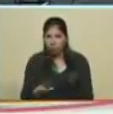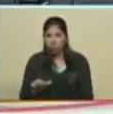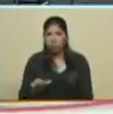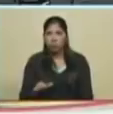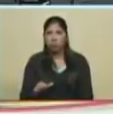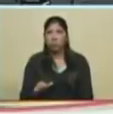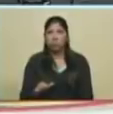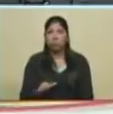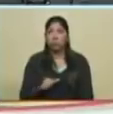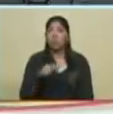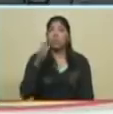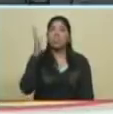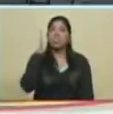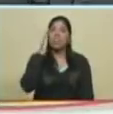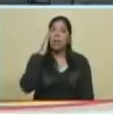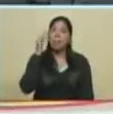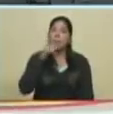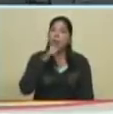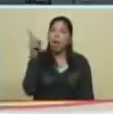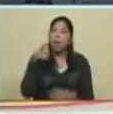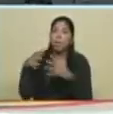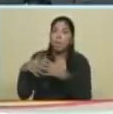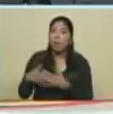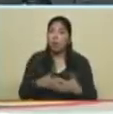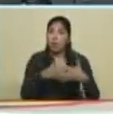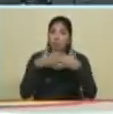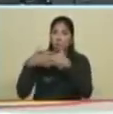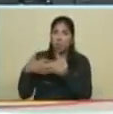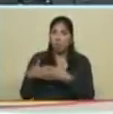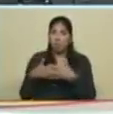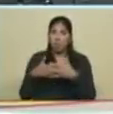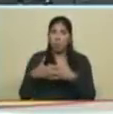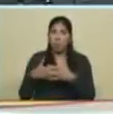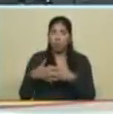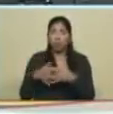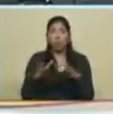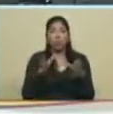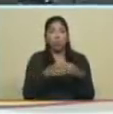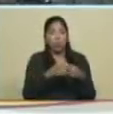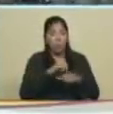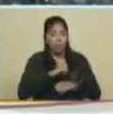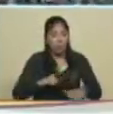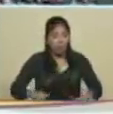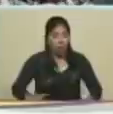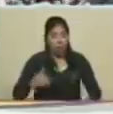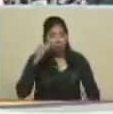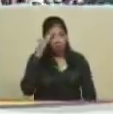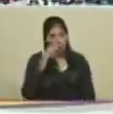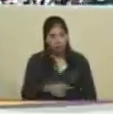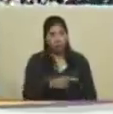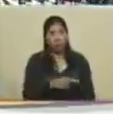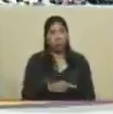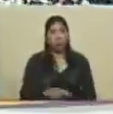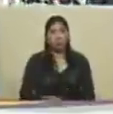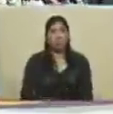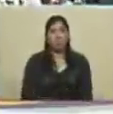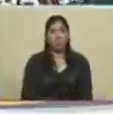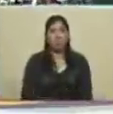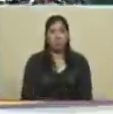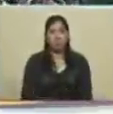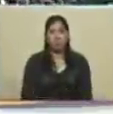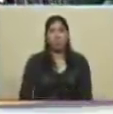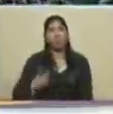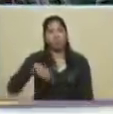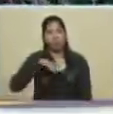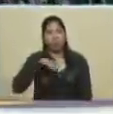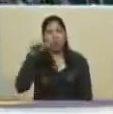que sepa el imperialismo, compañeros militares, que sepa el imperialismo, que